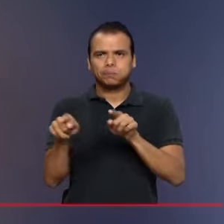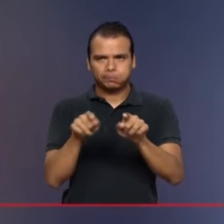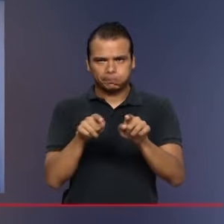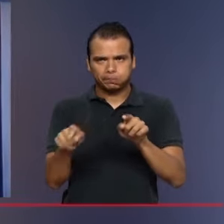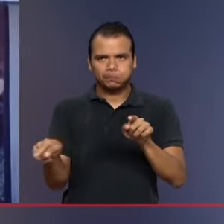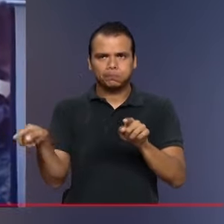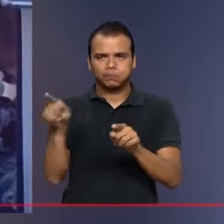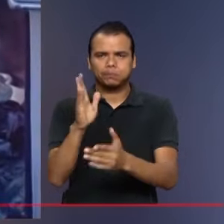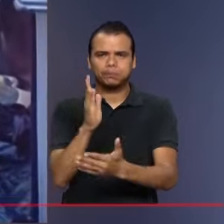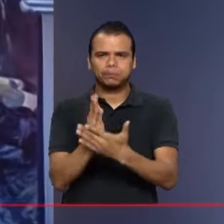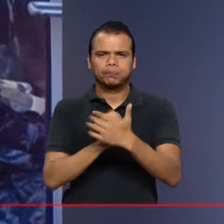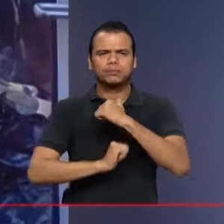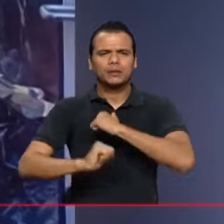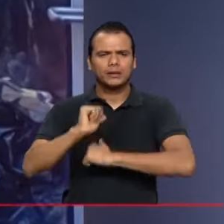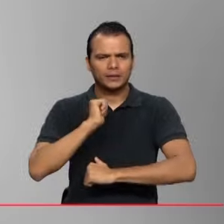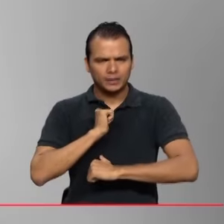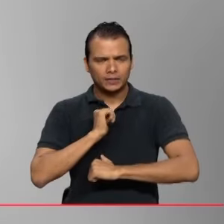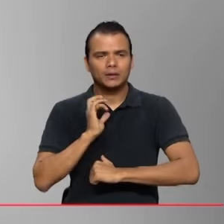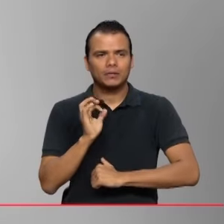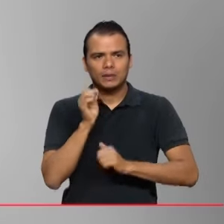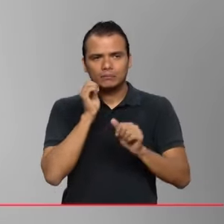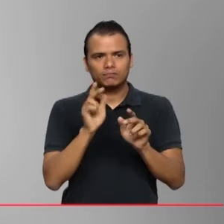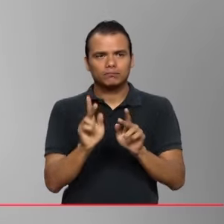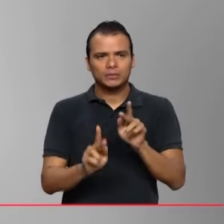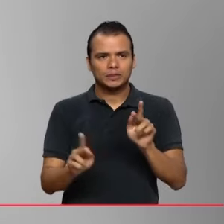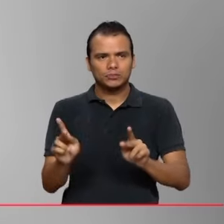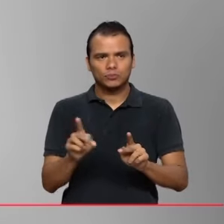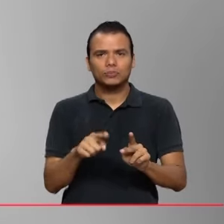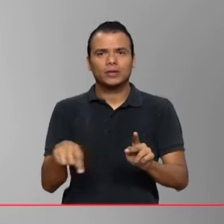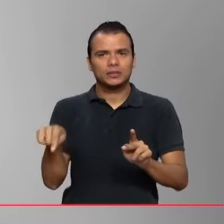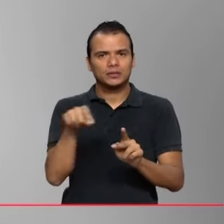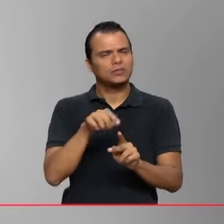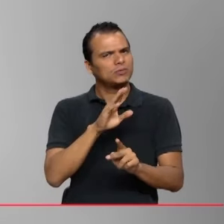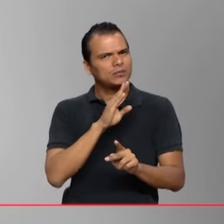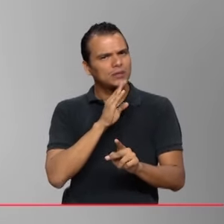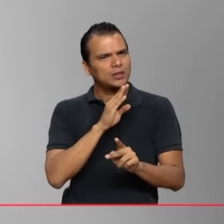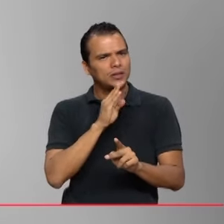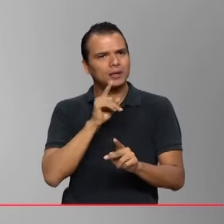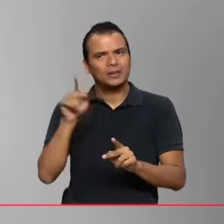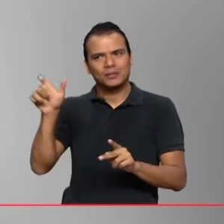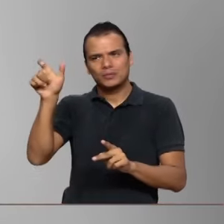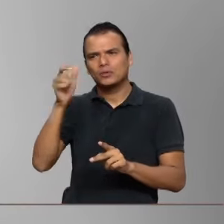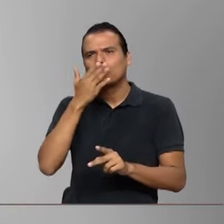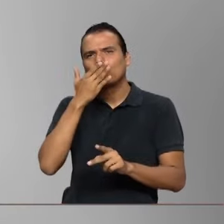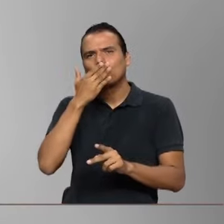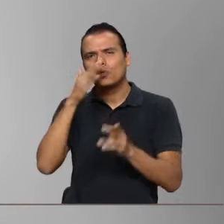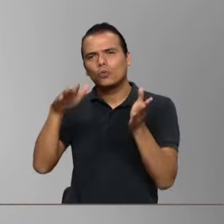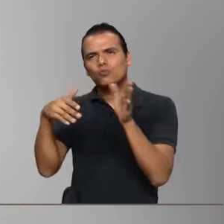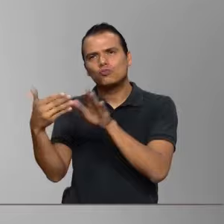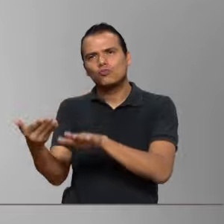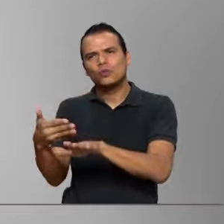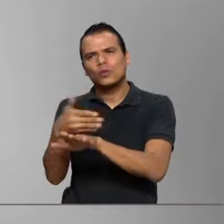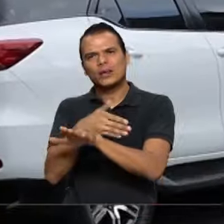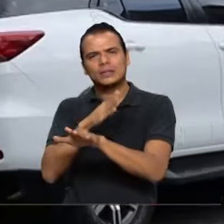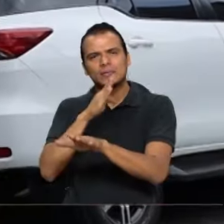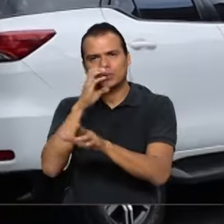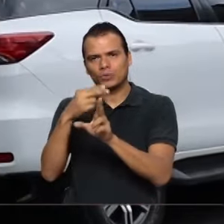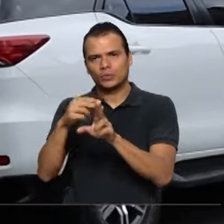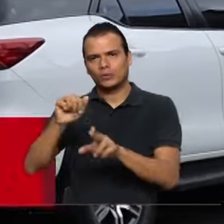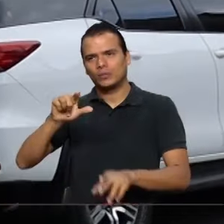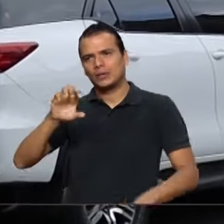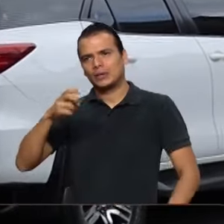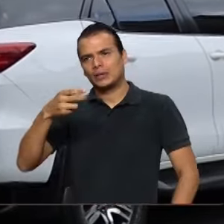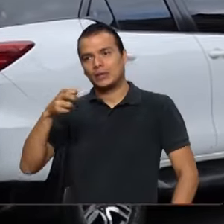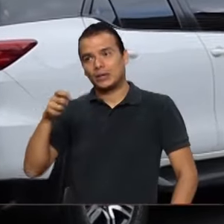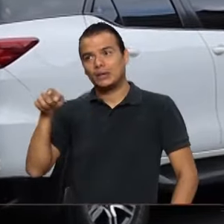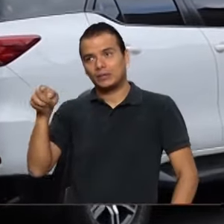heridas. Las víctimas del accidente eran amigos y familiares del comunero Alex Calambás Chocué. Según el CRIC, el